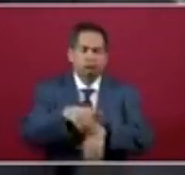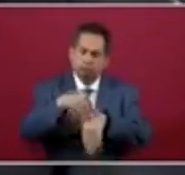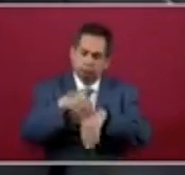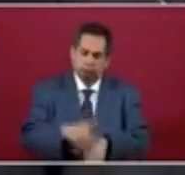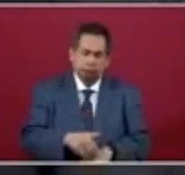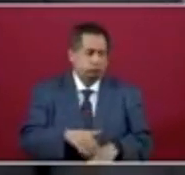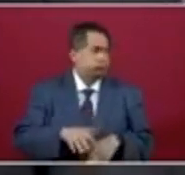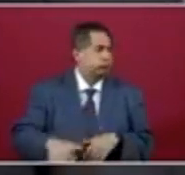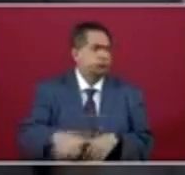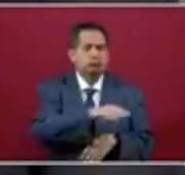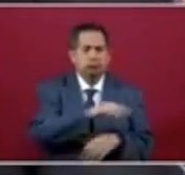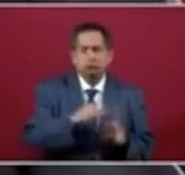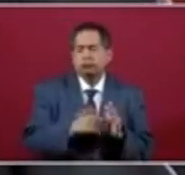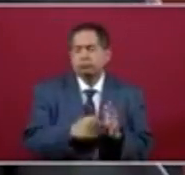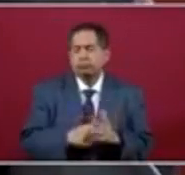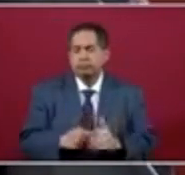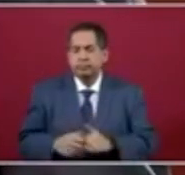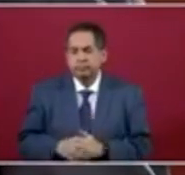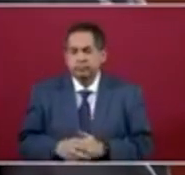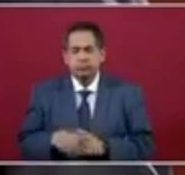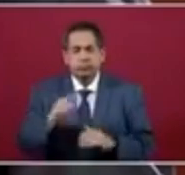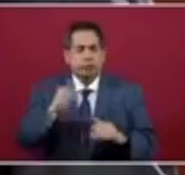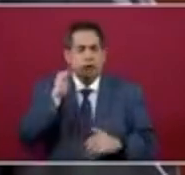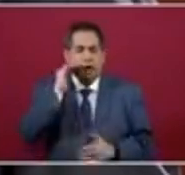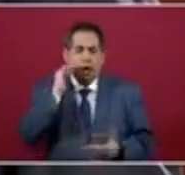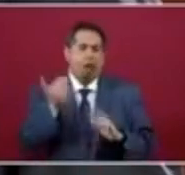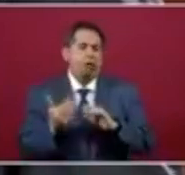no un Estado de chueco,